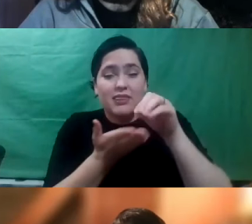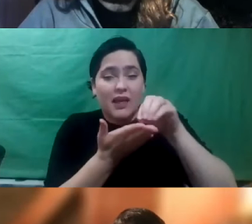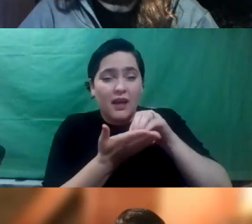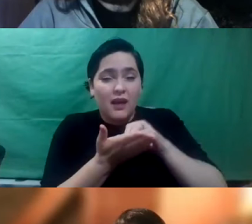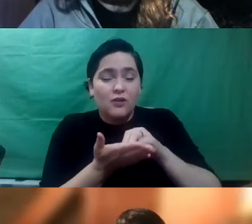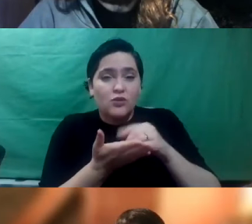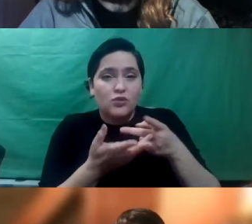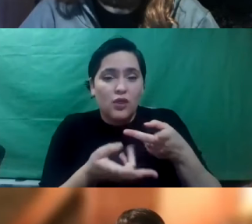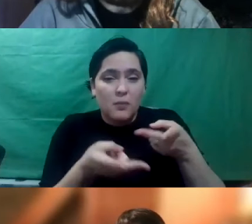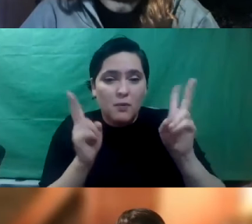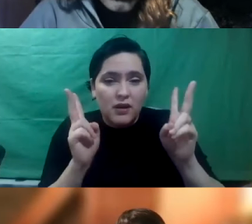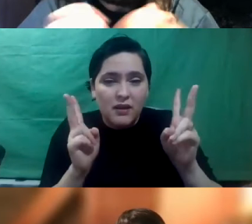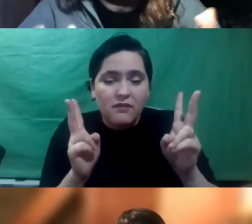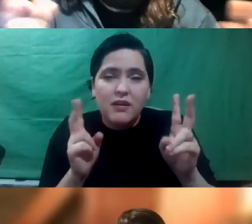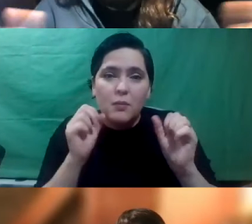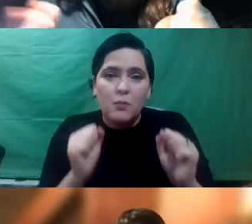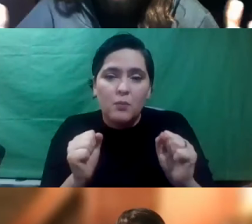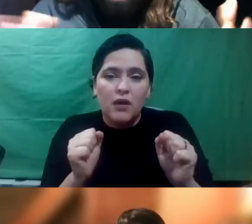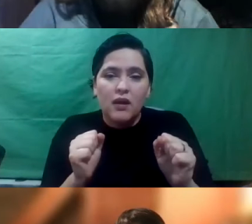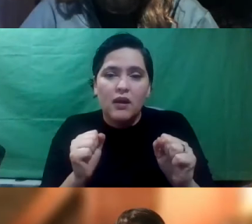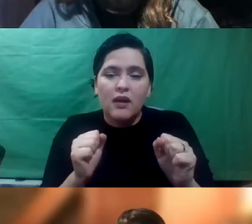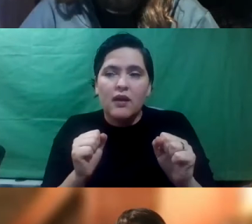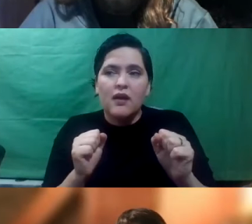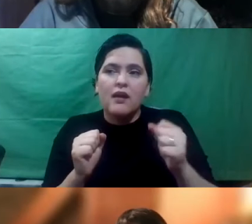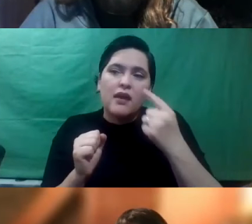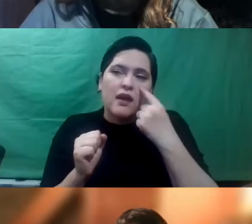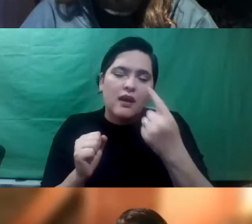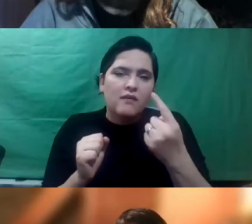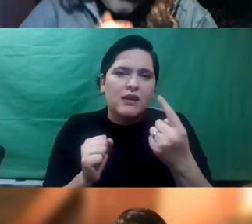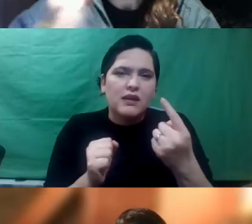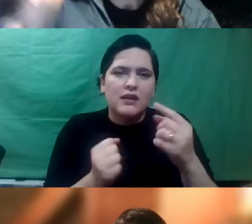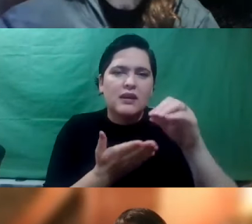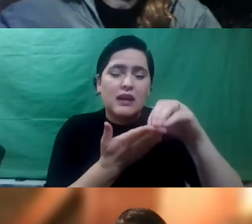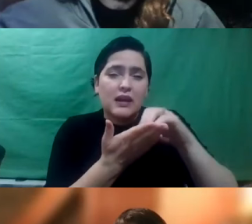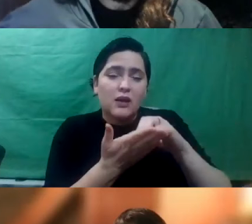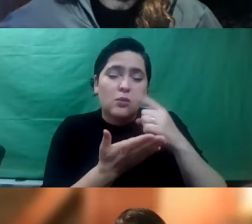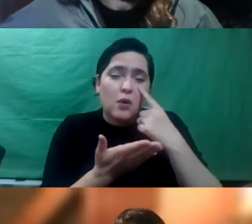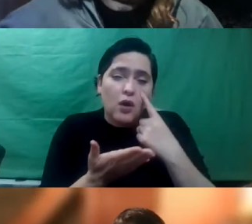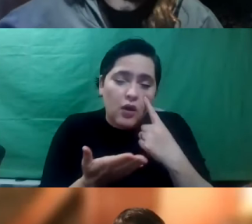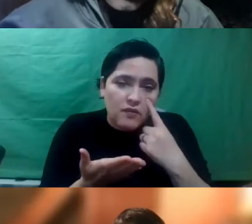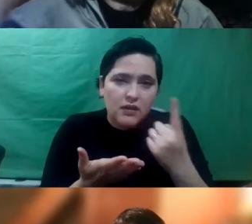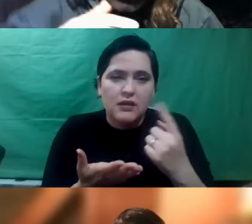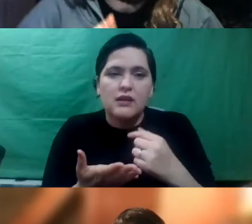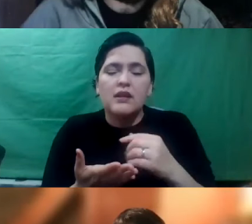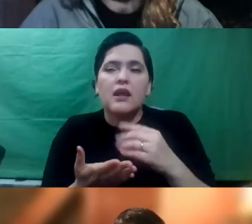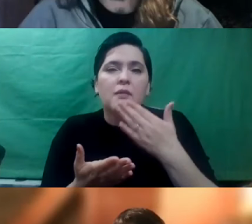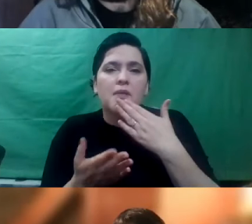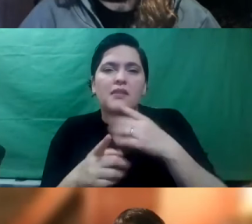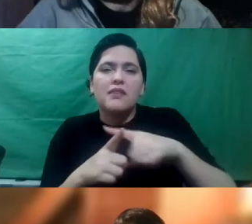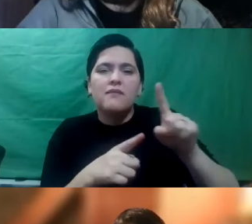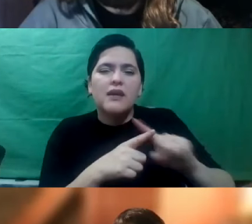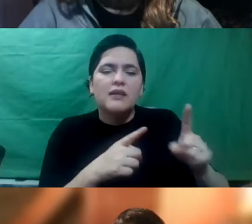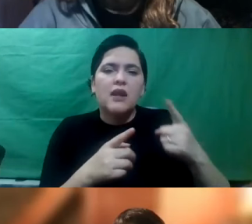empíricos nos pueden indexar con registros experimentales distintos estados de conciencia y sus